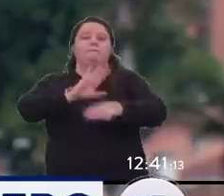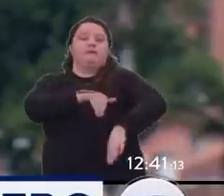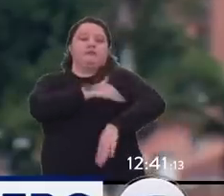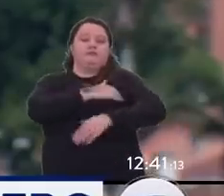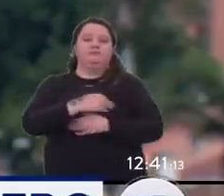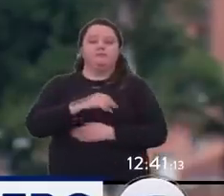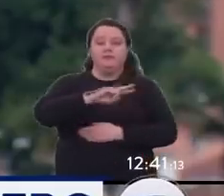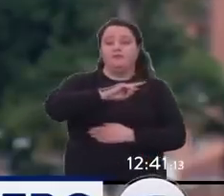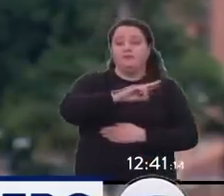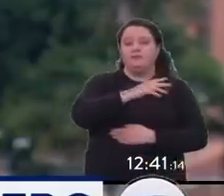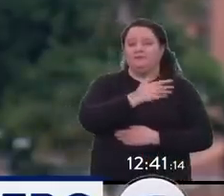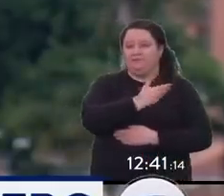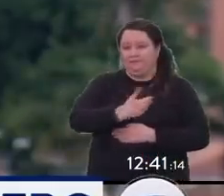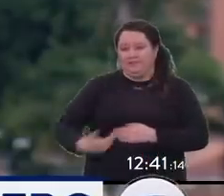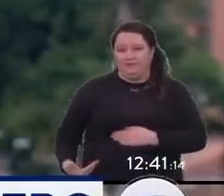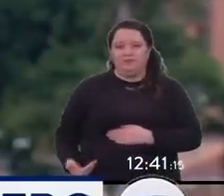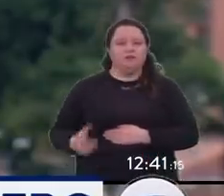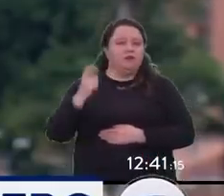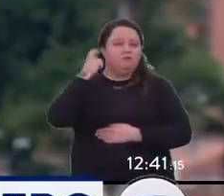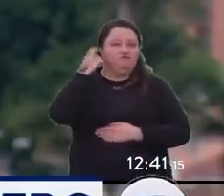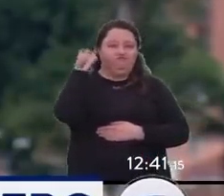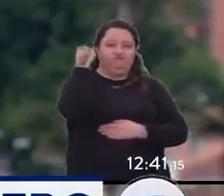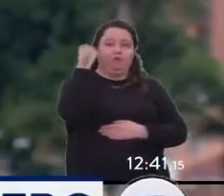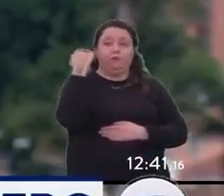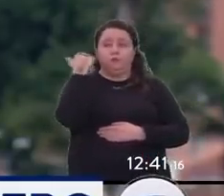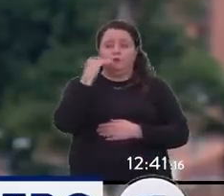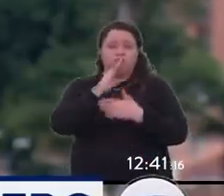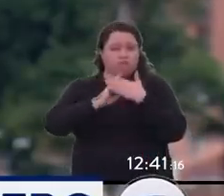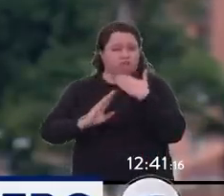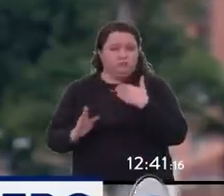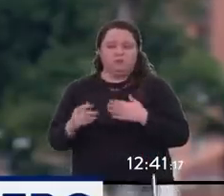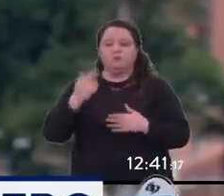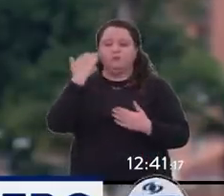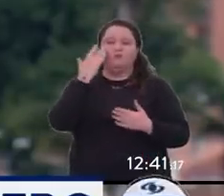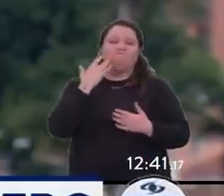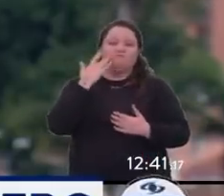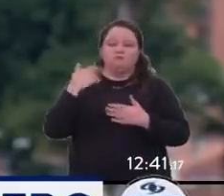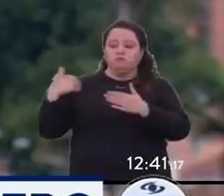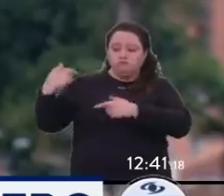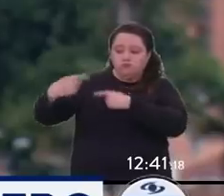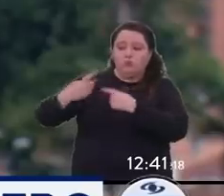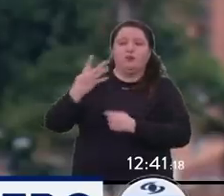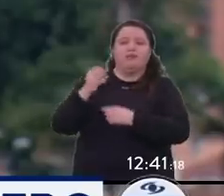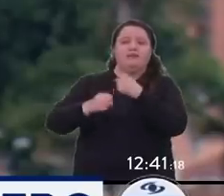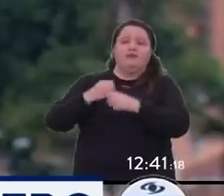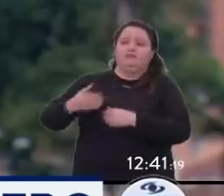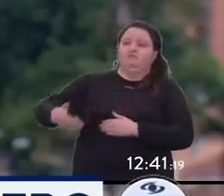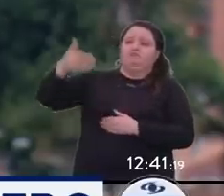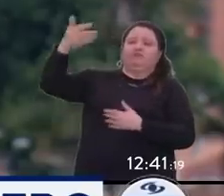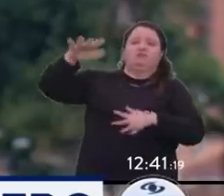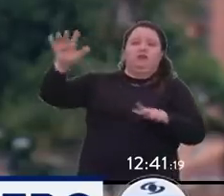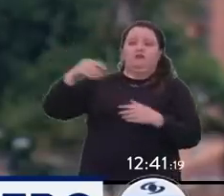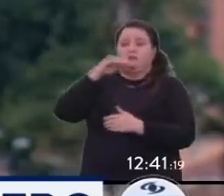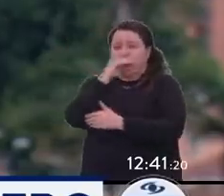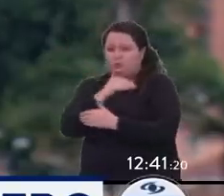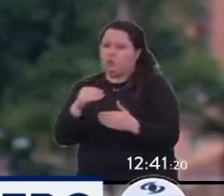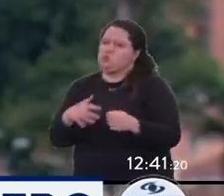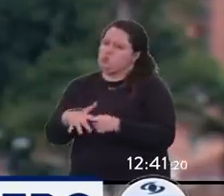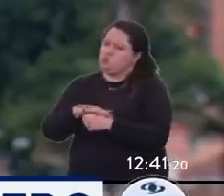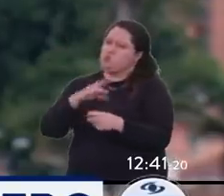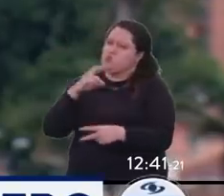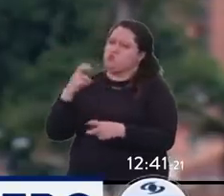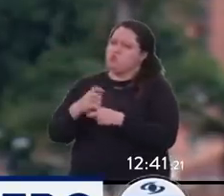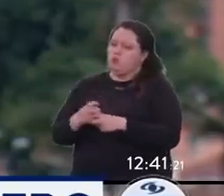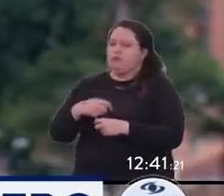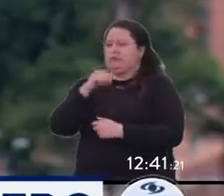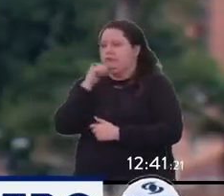su vicepresidenta, Francia Márquez, una mujer humilde, una mujer negra de 40 años, que tuvo una infancia difícil, que tuvo que pasar por